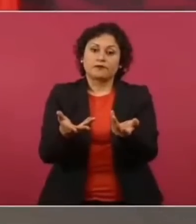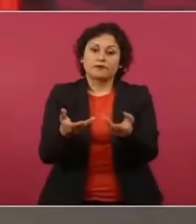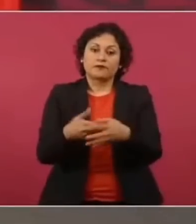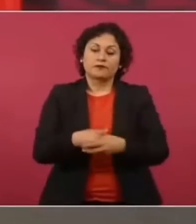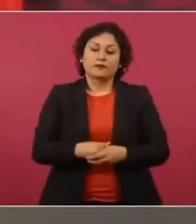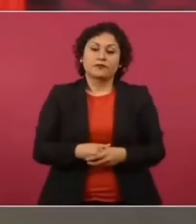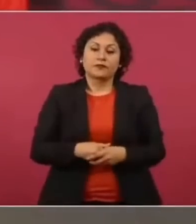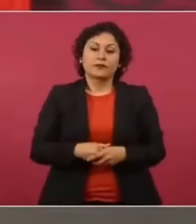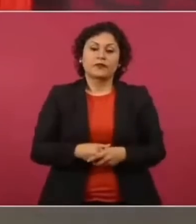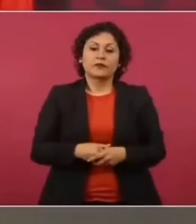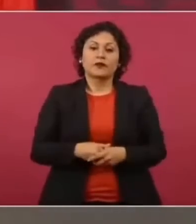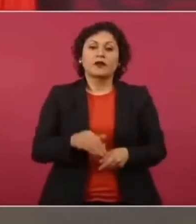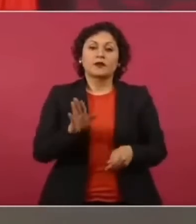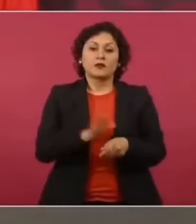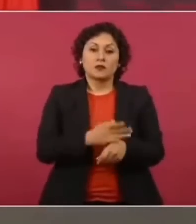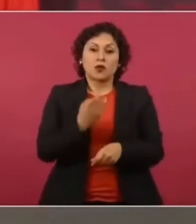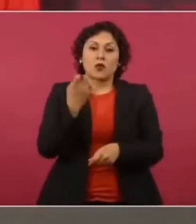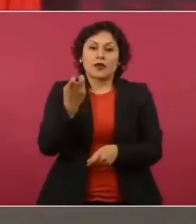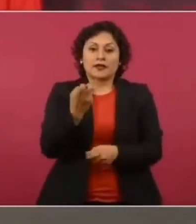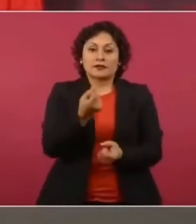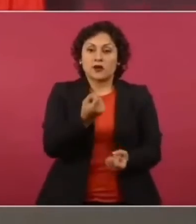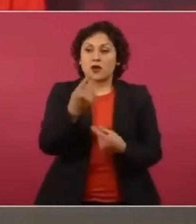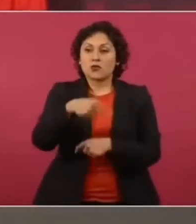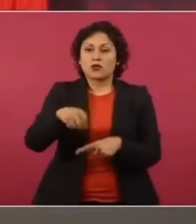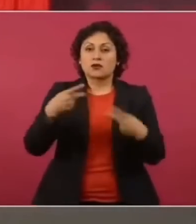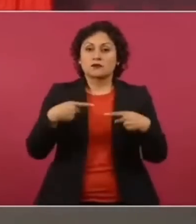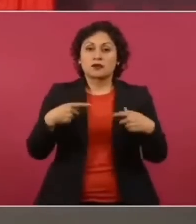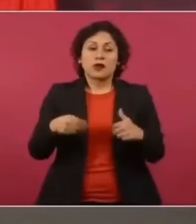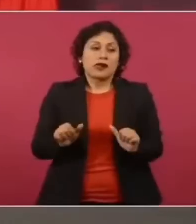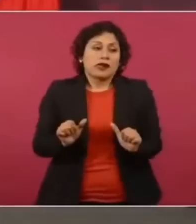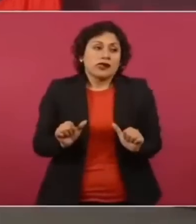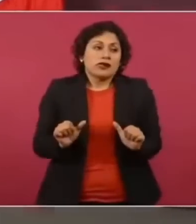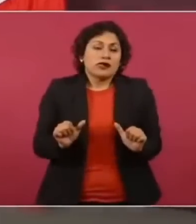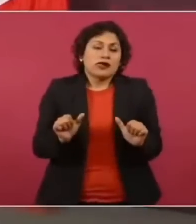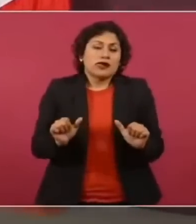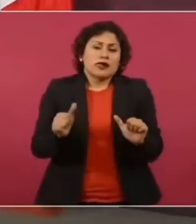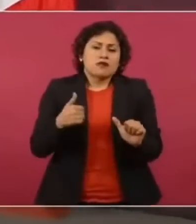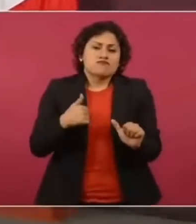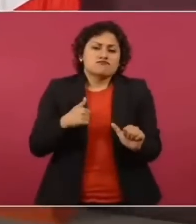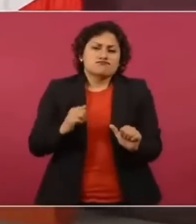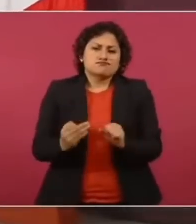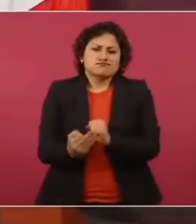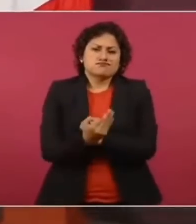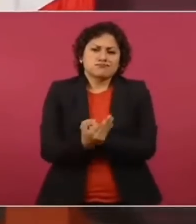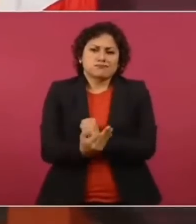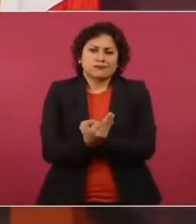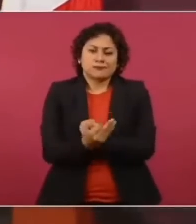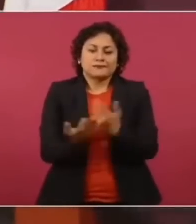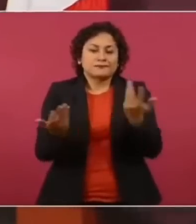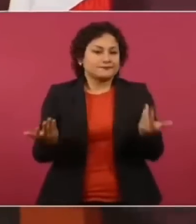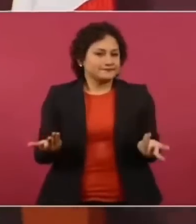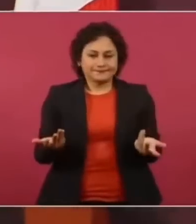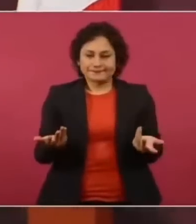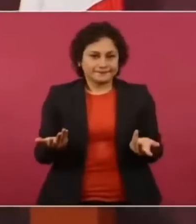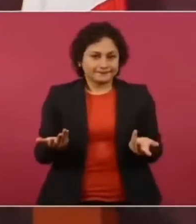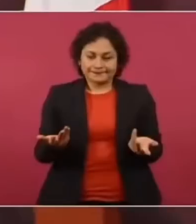sentían omnímodos, con poder absoluto. Entonces,